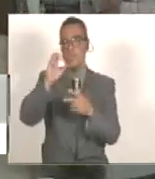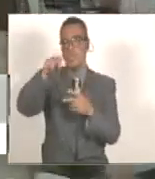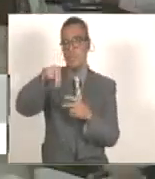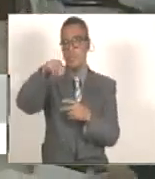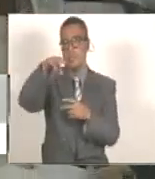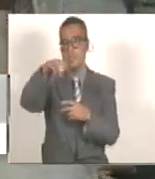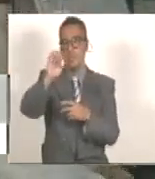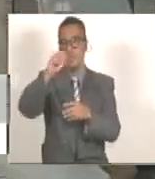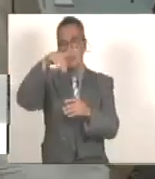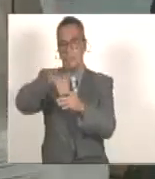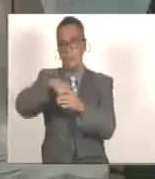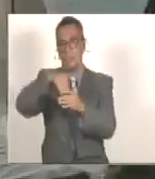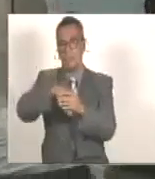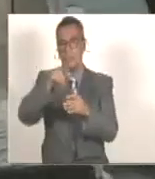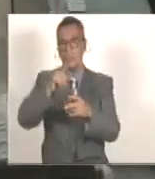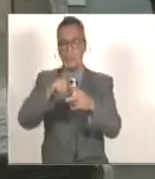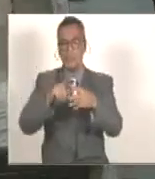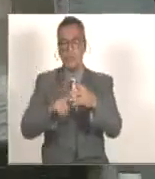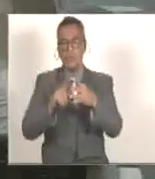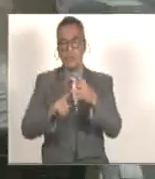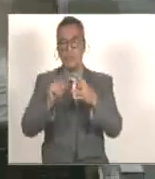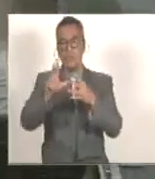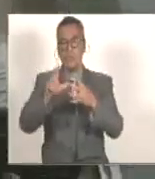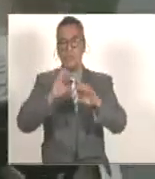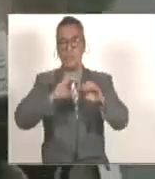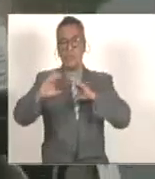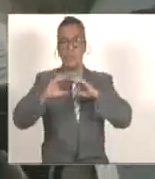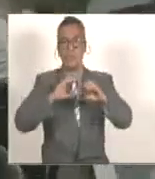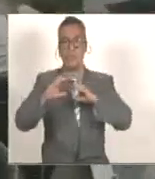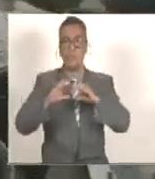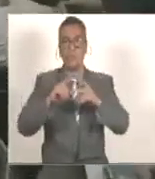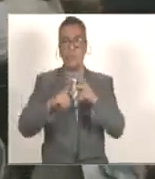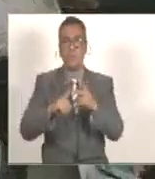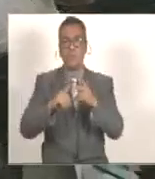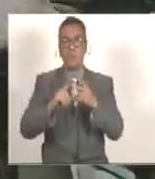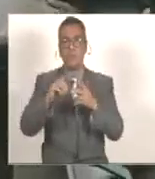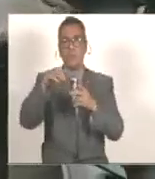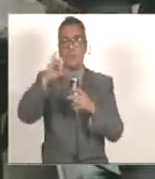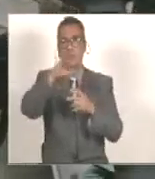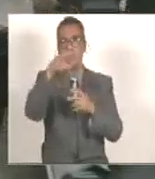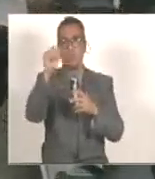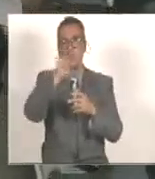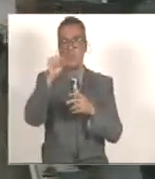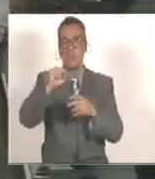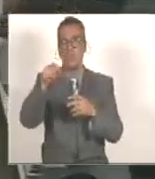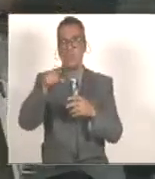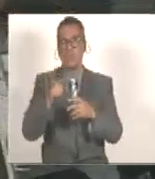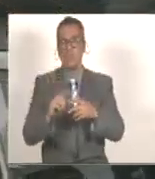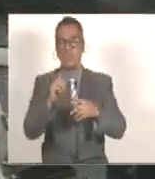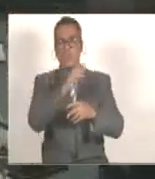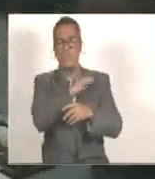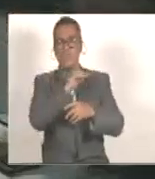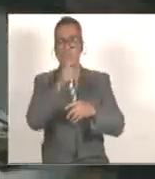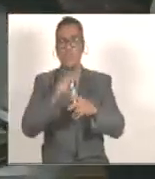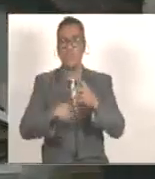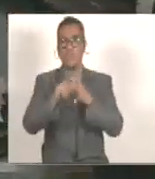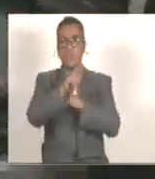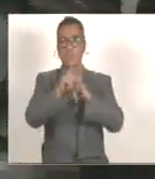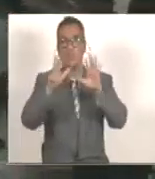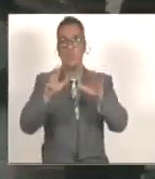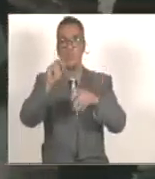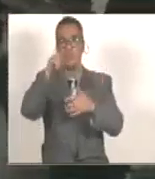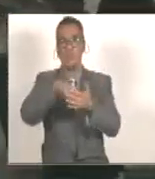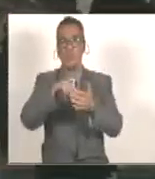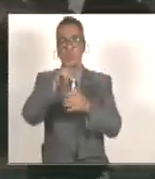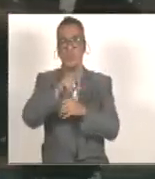Nacional Electoral. Tercero, comunicación suscrita por el ciudadano Imar Saar, de fecha 28 de agosto de